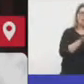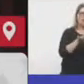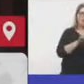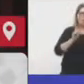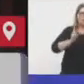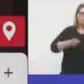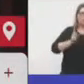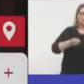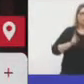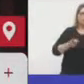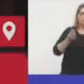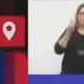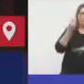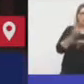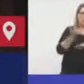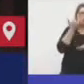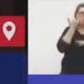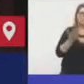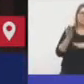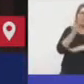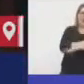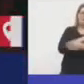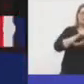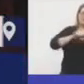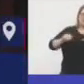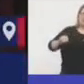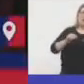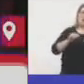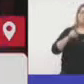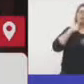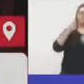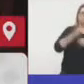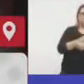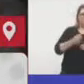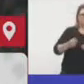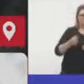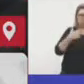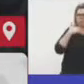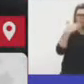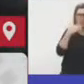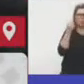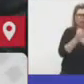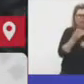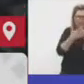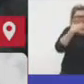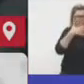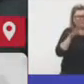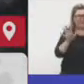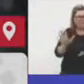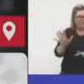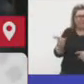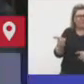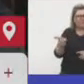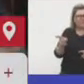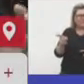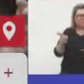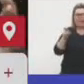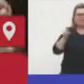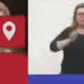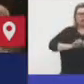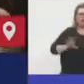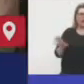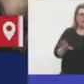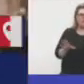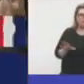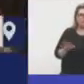porque Macri, Macri, Macri. Entonces yo le digo, mirá, lo que vos le tenés que decir a tu vecino que te dice Macri, Macri, Macri es, si